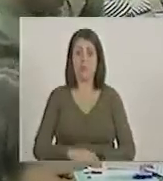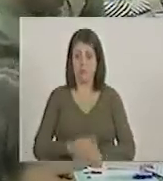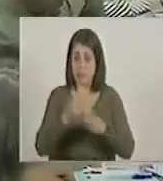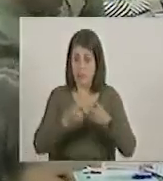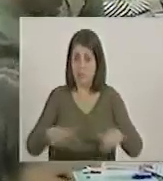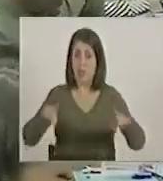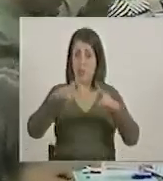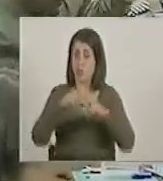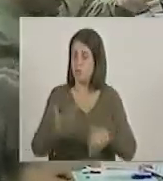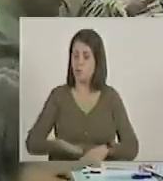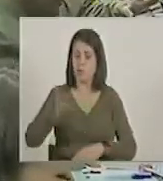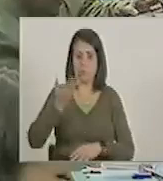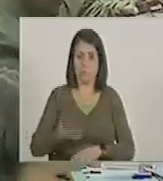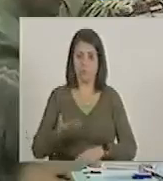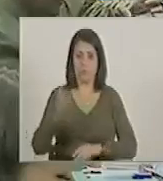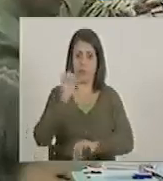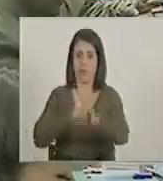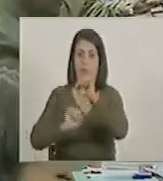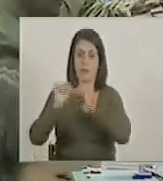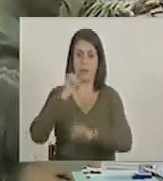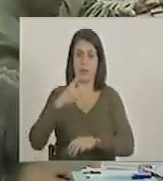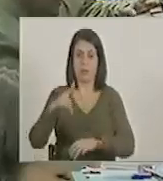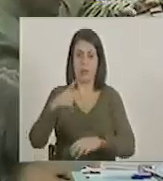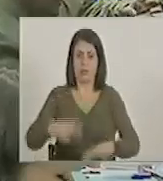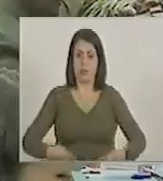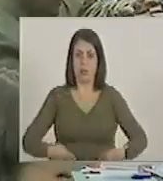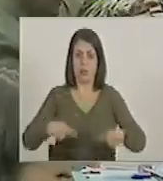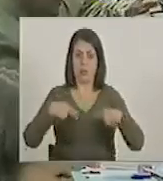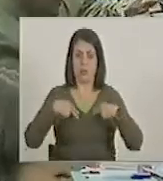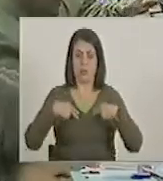valor supremo, como es la defensa de los derechos humanos.